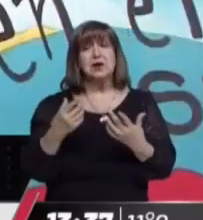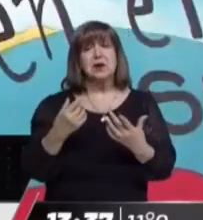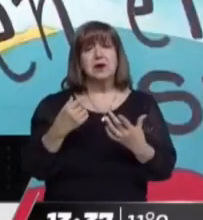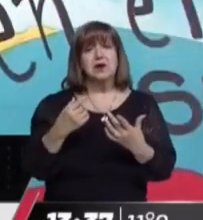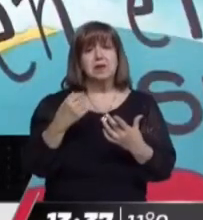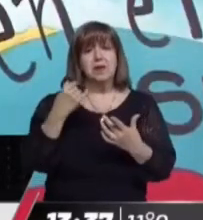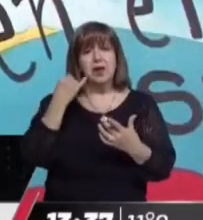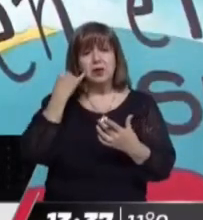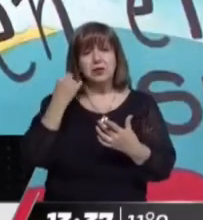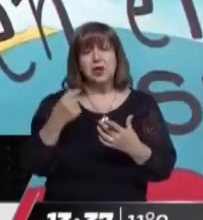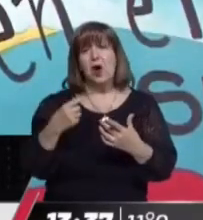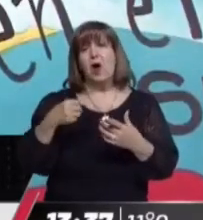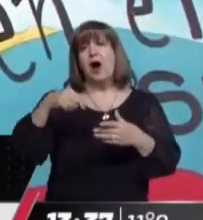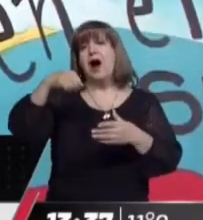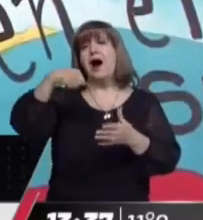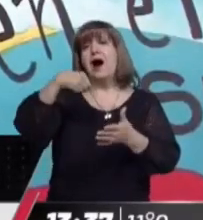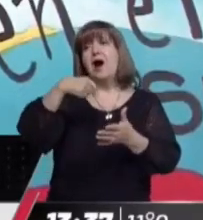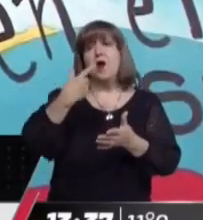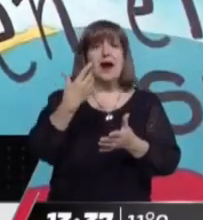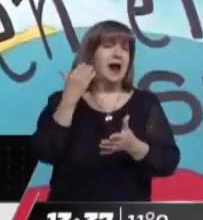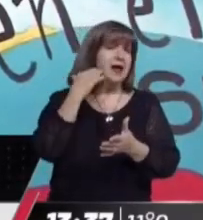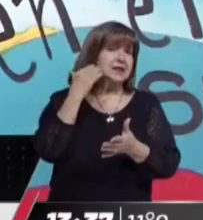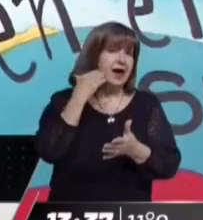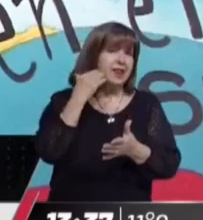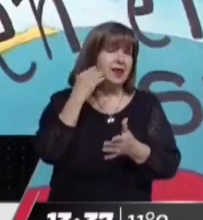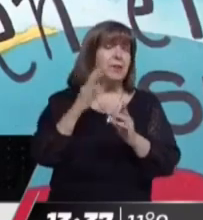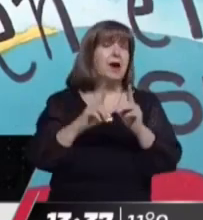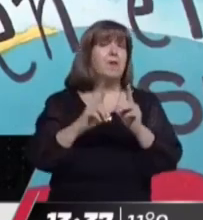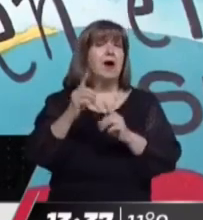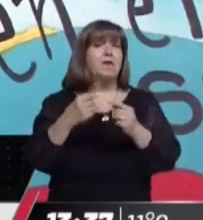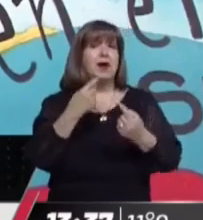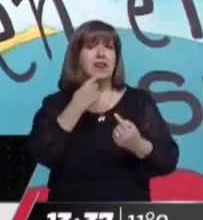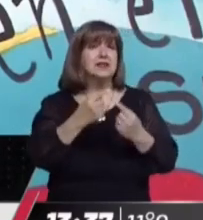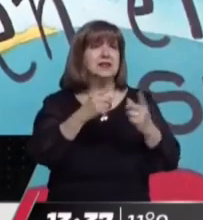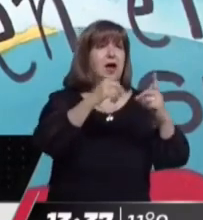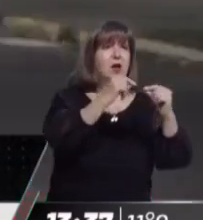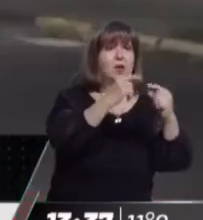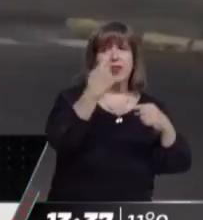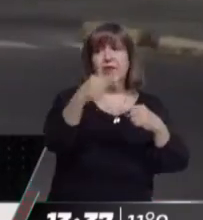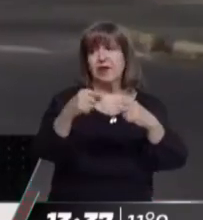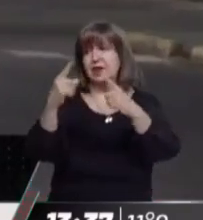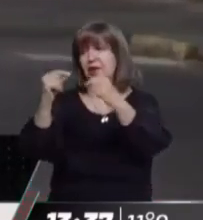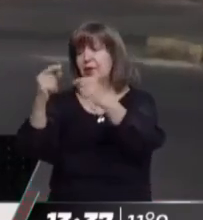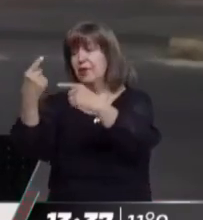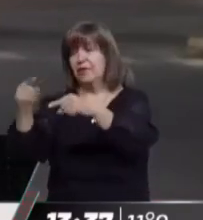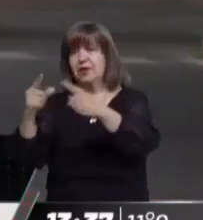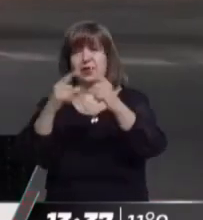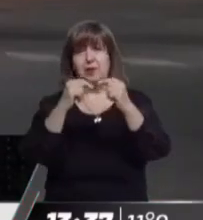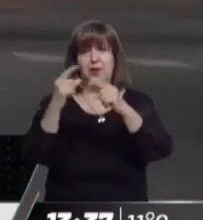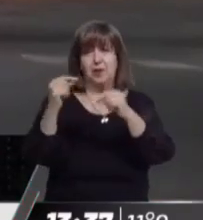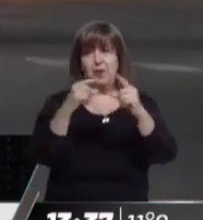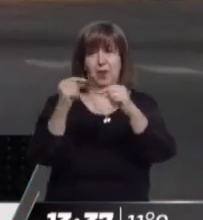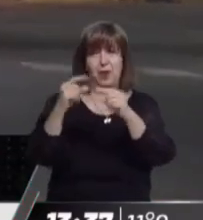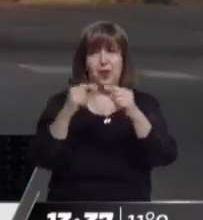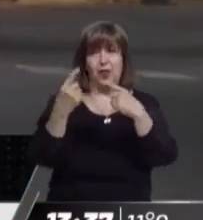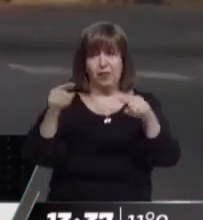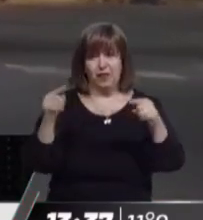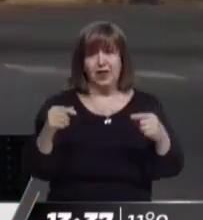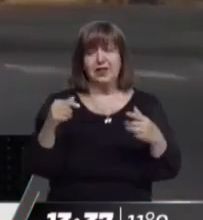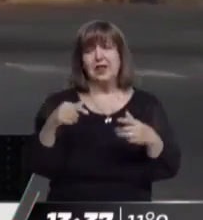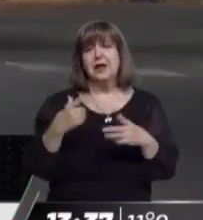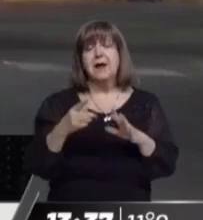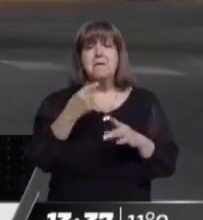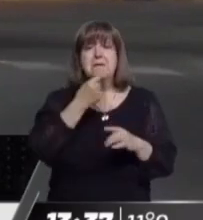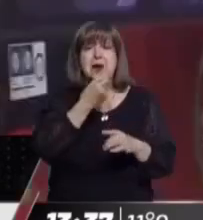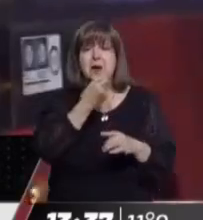seguramente terminada la jornada vamos a tener distintos números indicadores digo que este